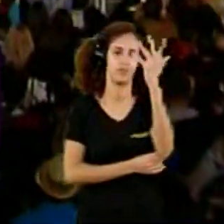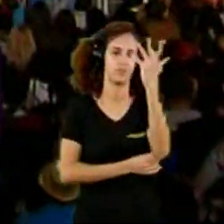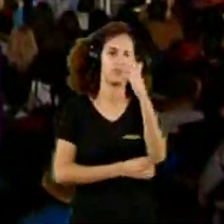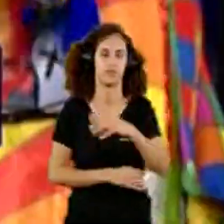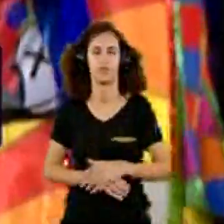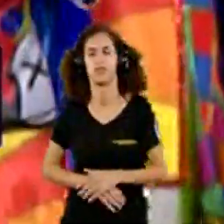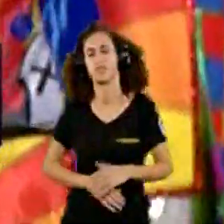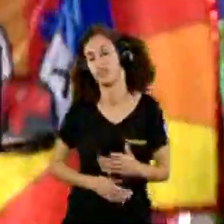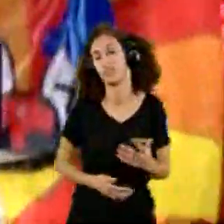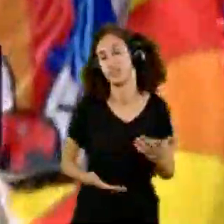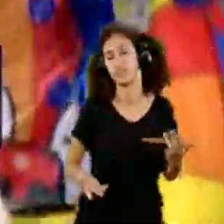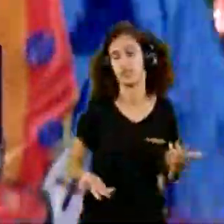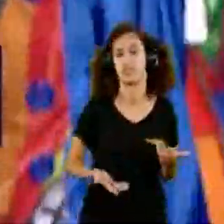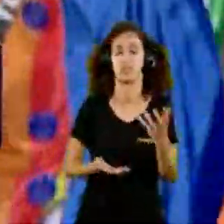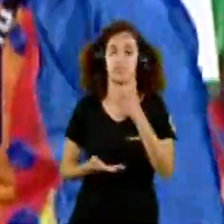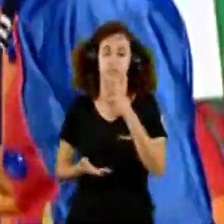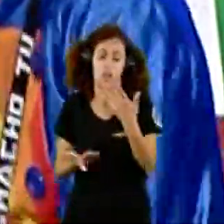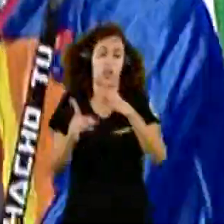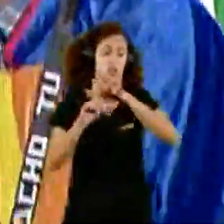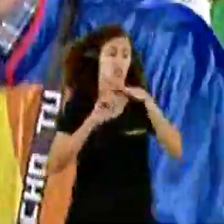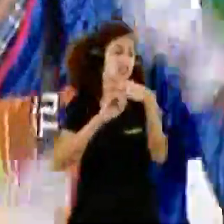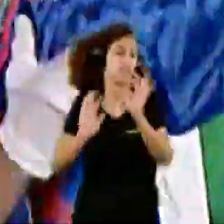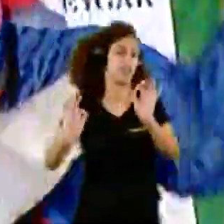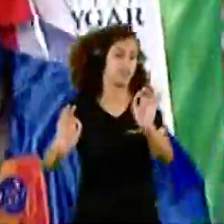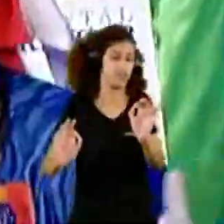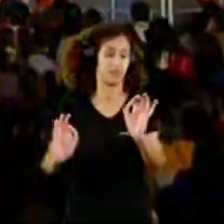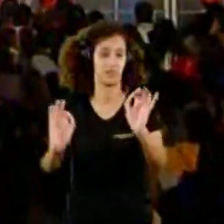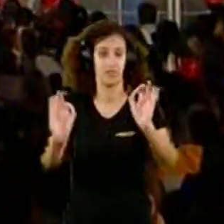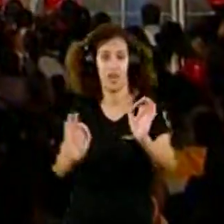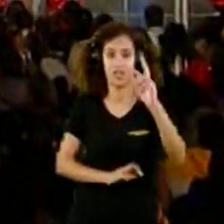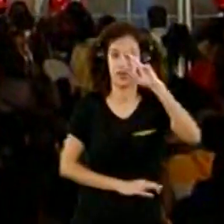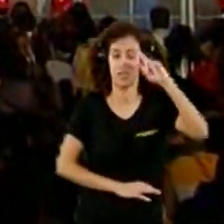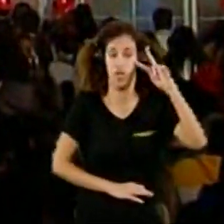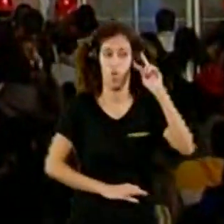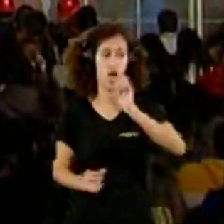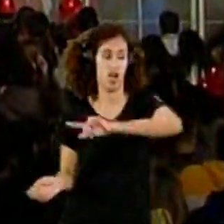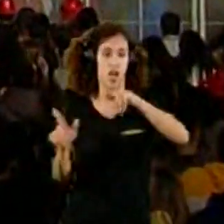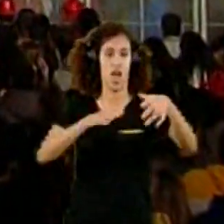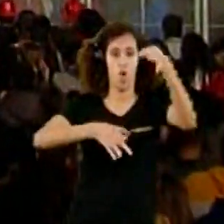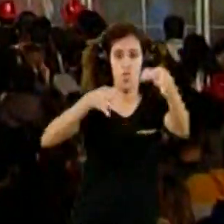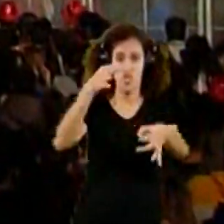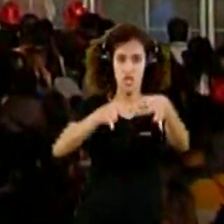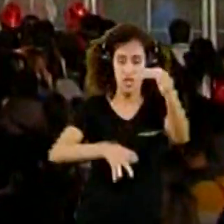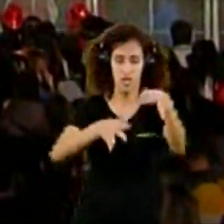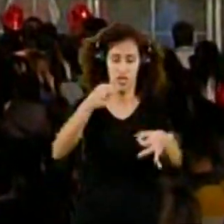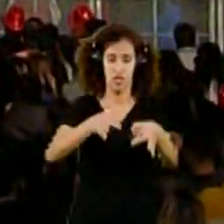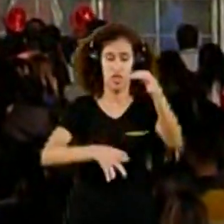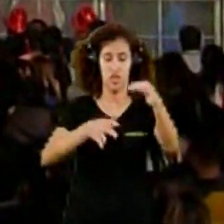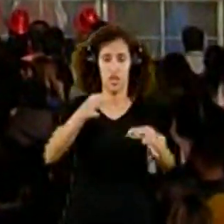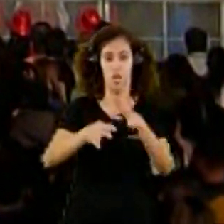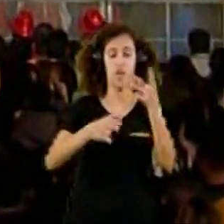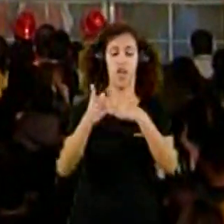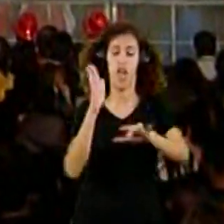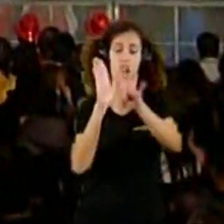carnaval, así está el panorama. A un drag queen llevan a juicio porque la ley